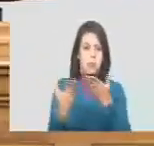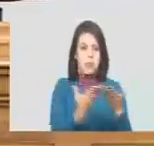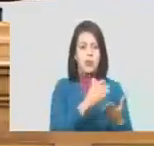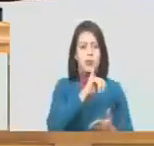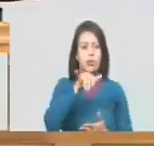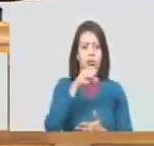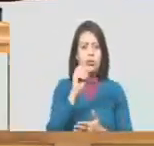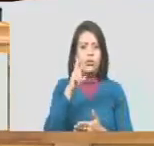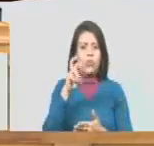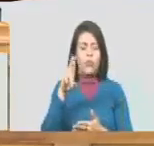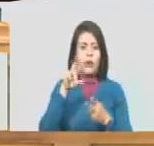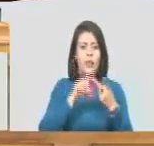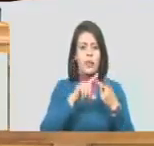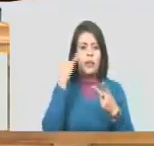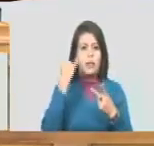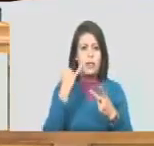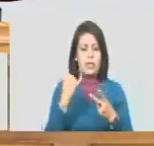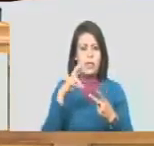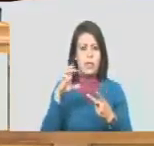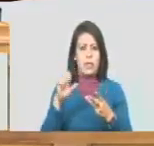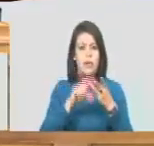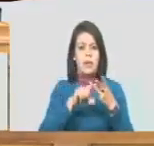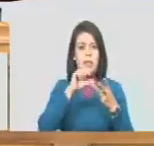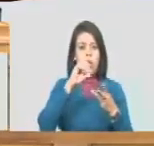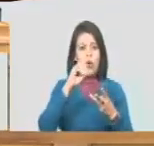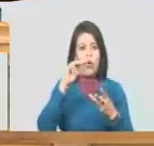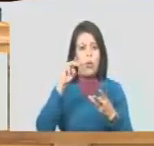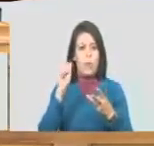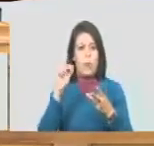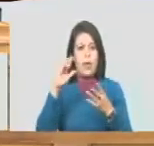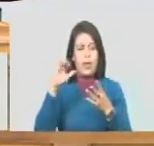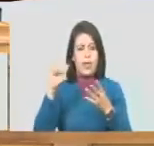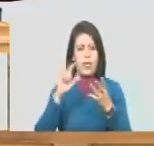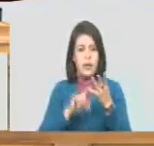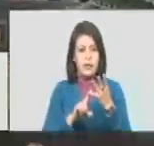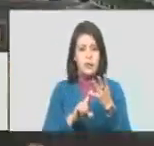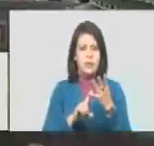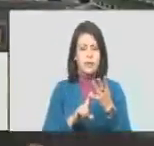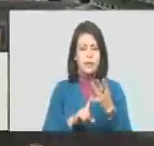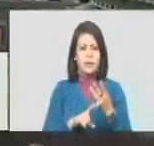Jover Pino, Iris de Franca, Mayra Quinteros o Mayra Rodríguez.